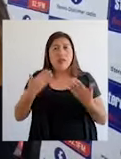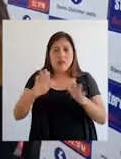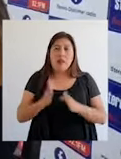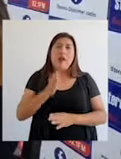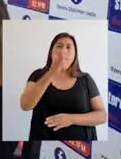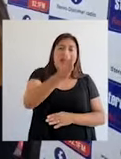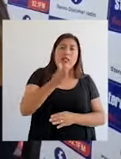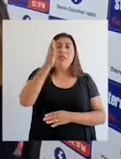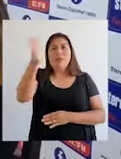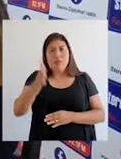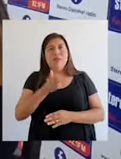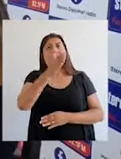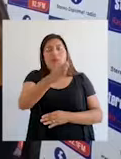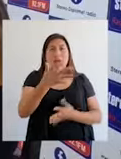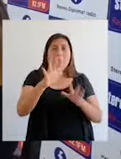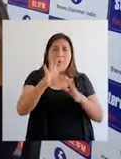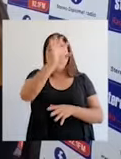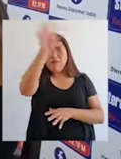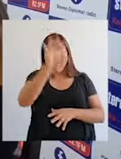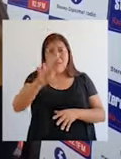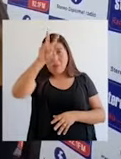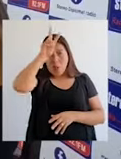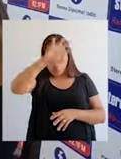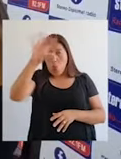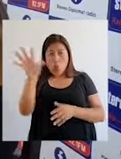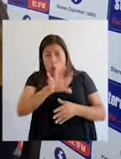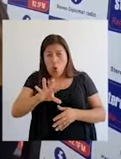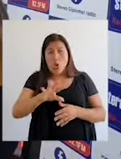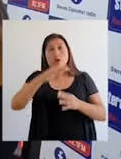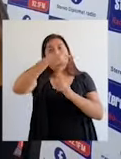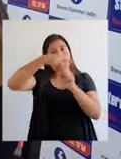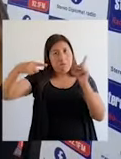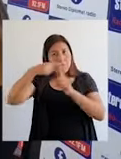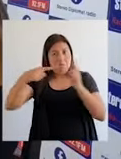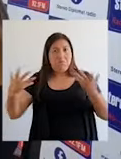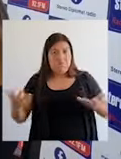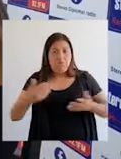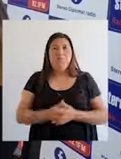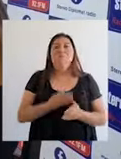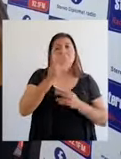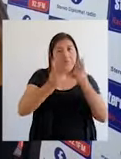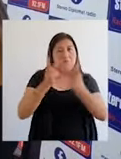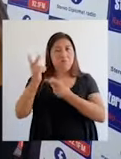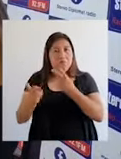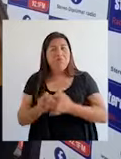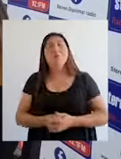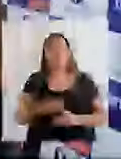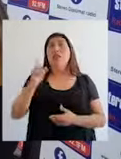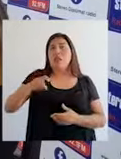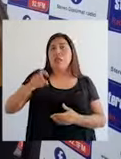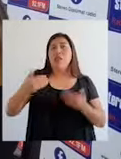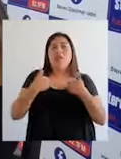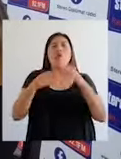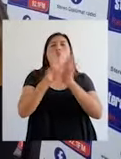hemos recorrido la mitad del país, en casi todos ha sido por iniciativa también nuestra y la del mismo gobierno regional. Es